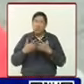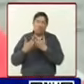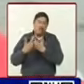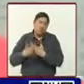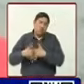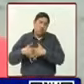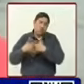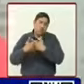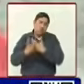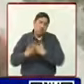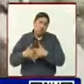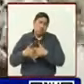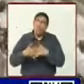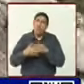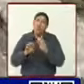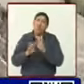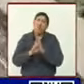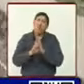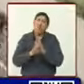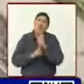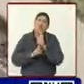de Alto Lima.